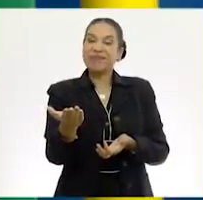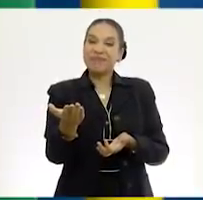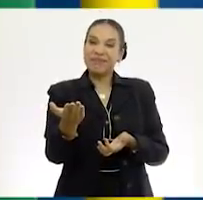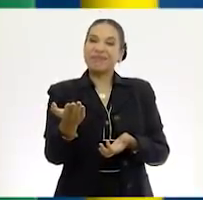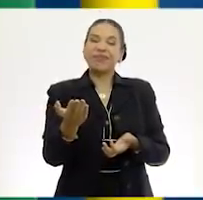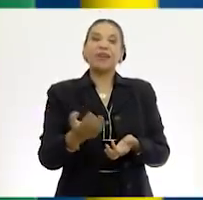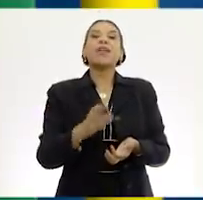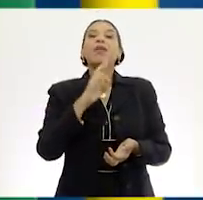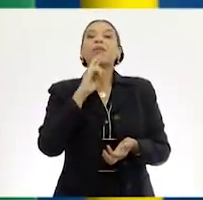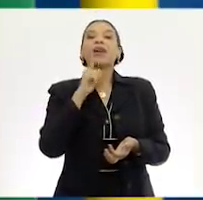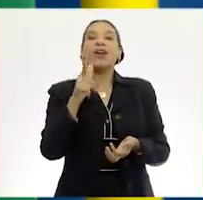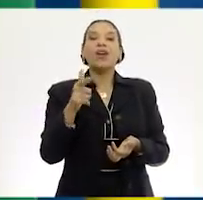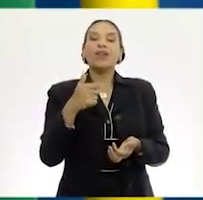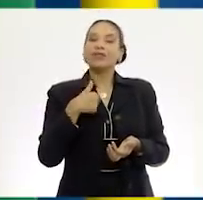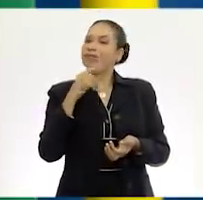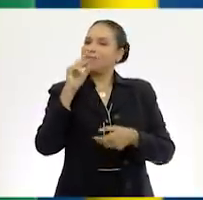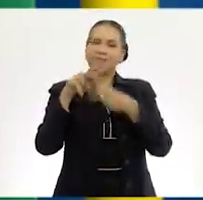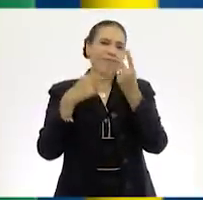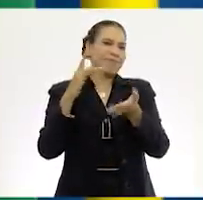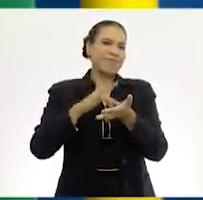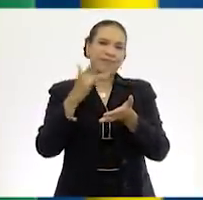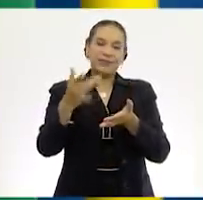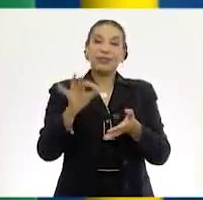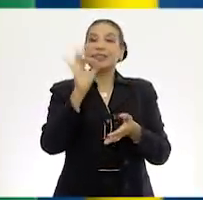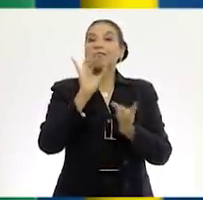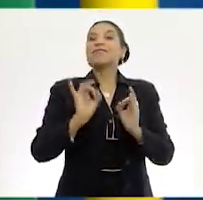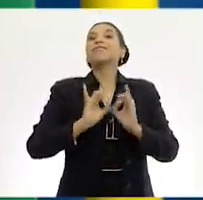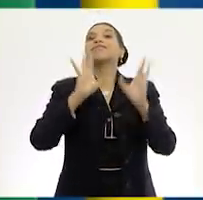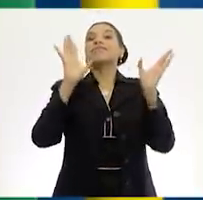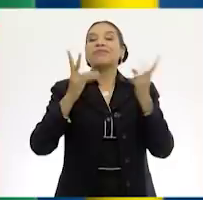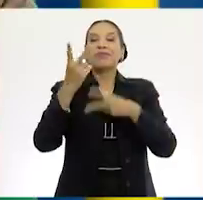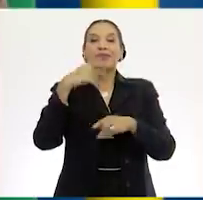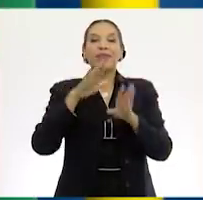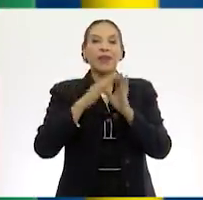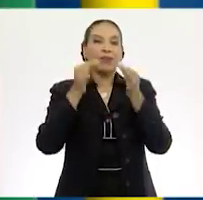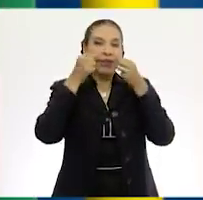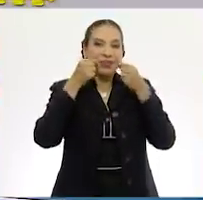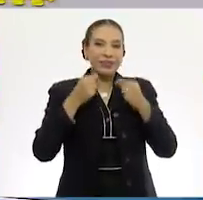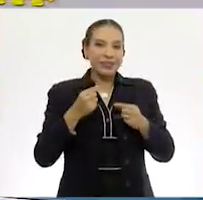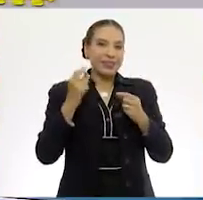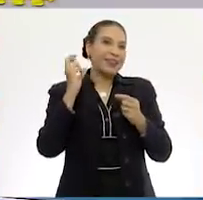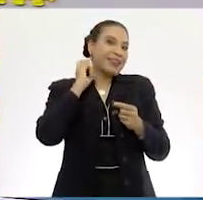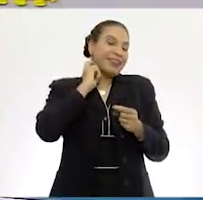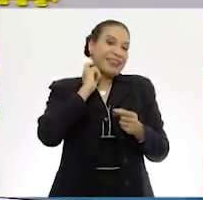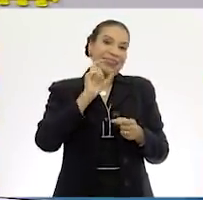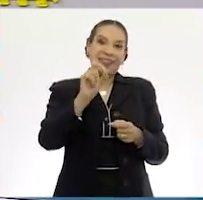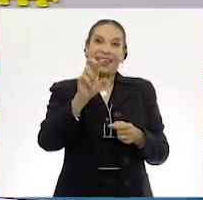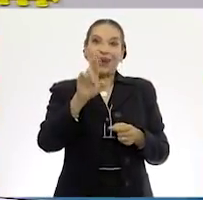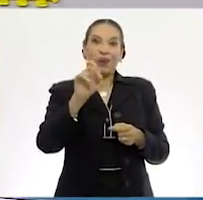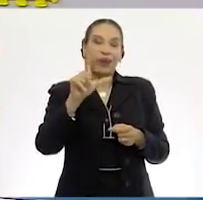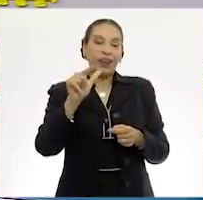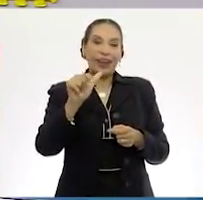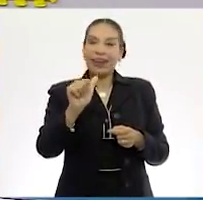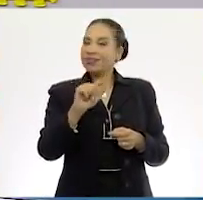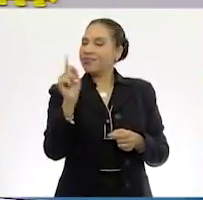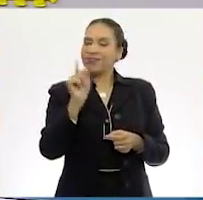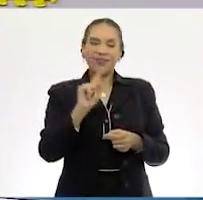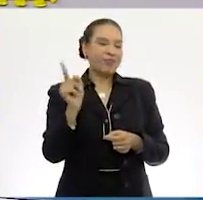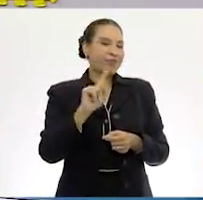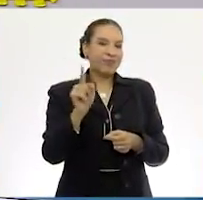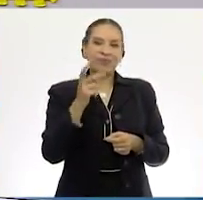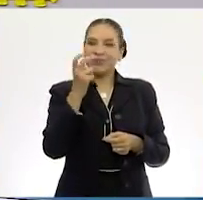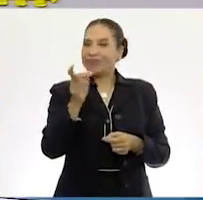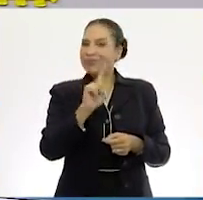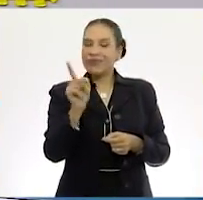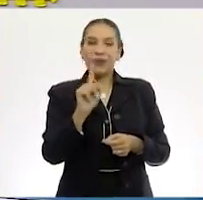Bueno. Mejor yo no voy, profe, gracias. ¿Qué tal que se nos aparece el Conde Drácula? No, yo aquí me quedo. No. De ese personaje no